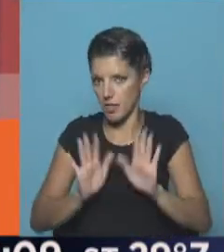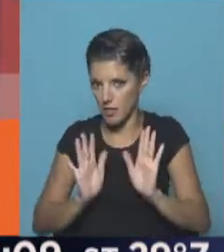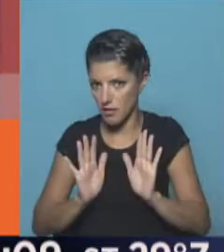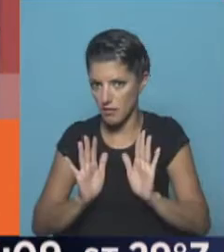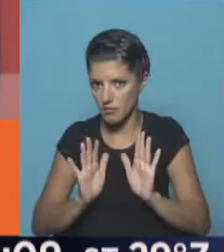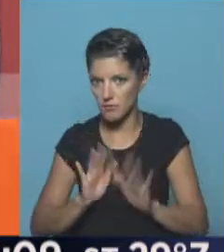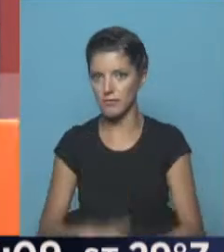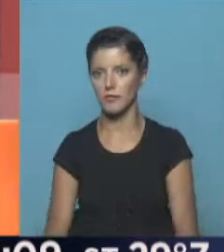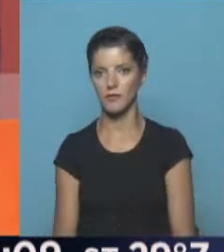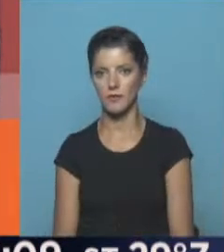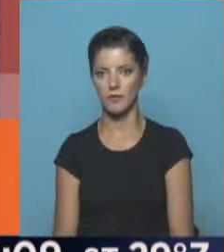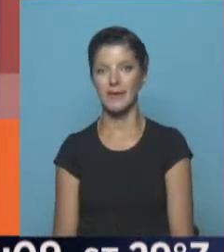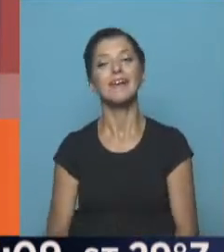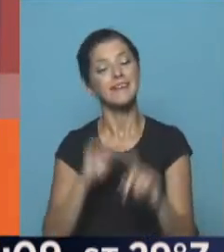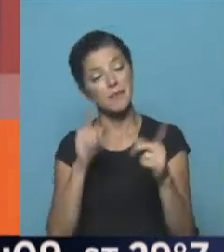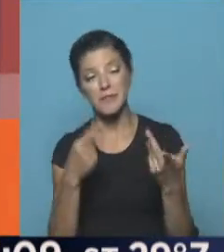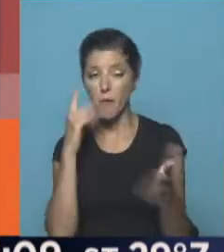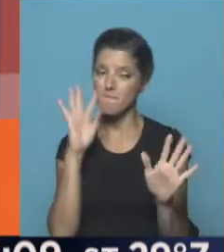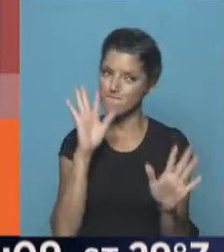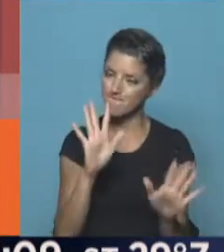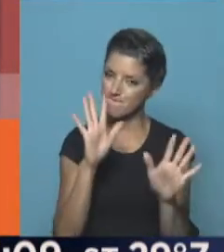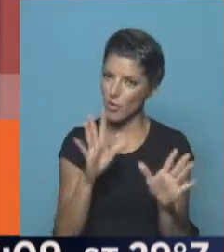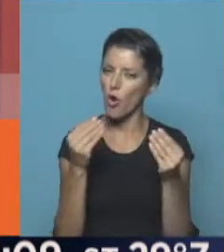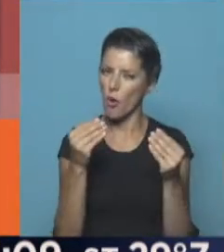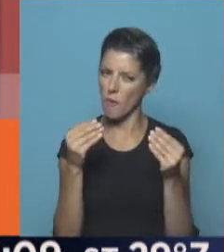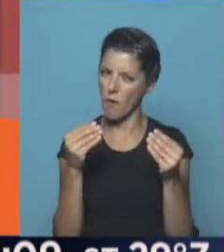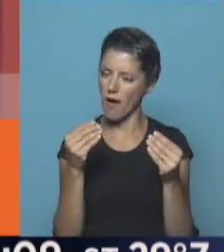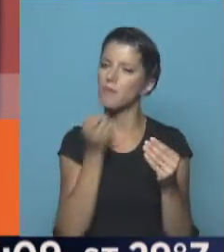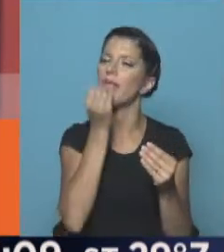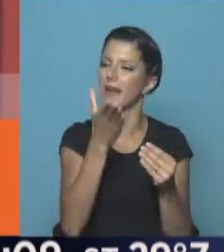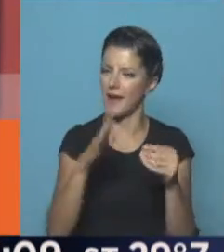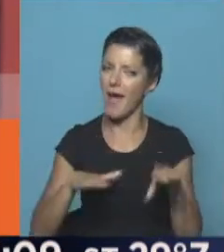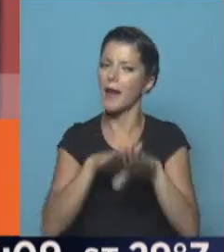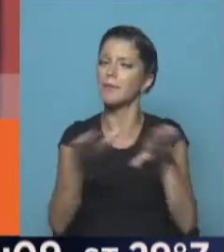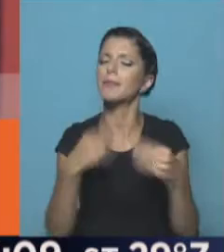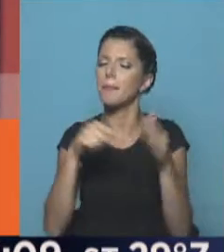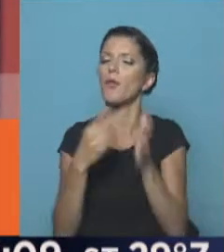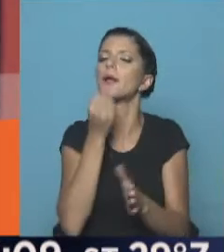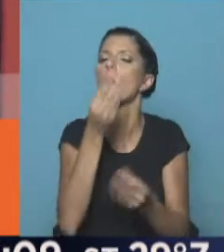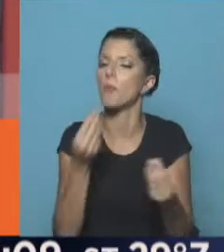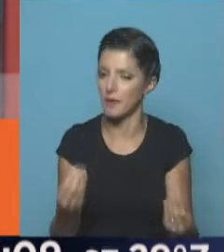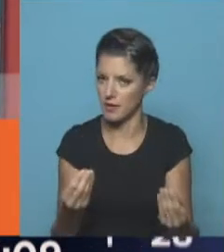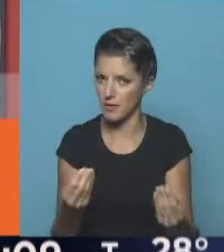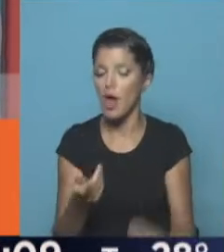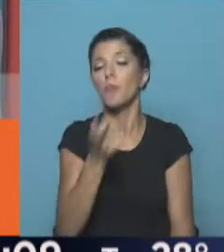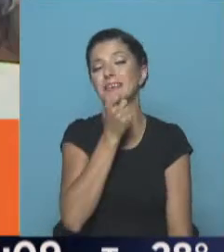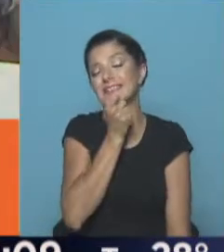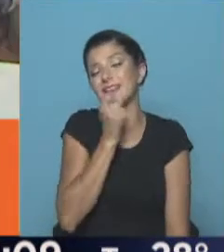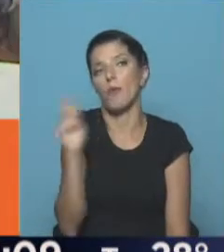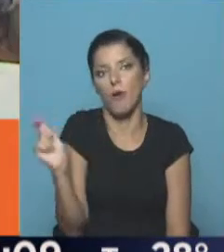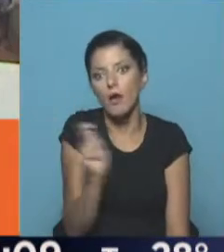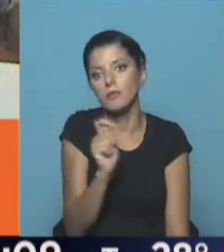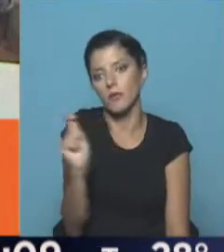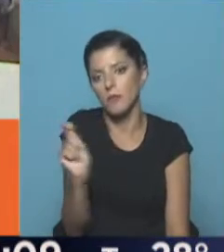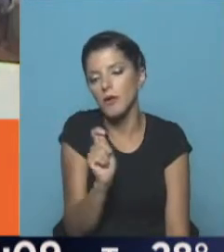que también habría que considerar bueno desde qué lugar lo hace no sé arrepentido porque si se pasan meses y meses no